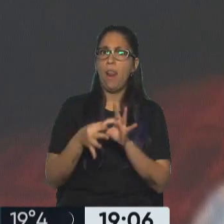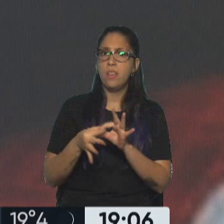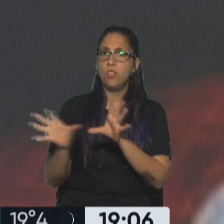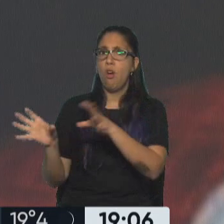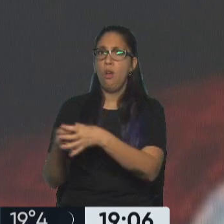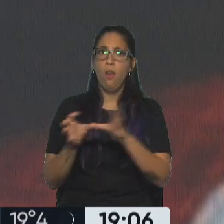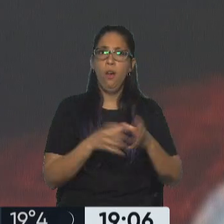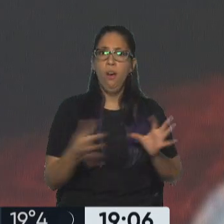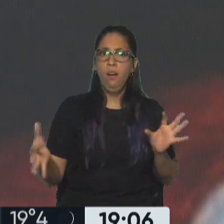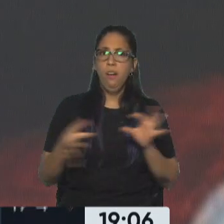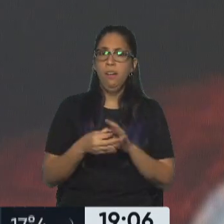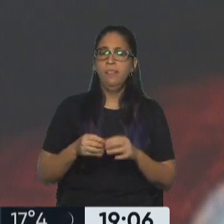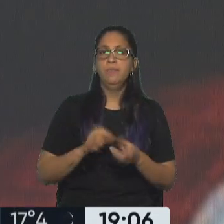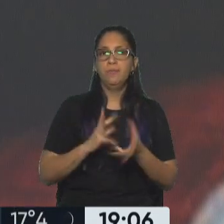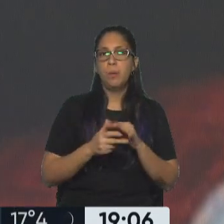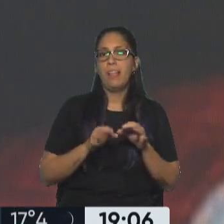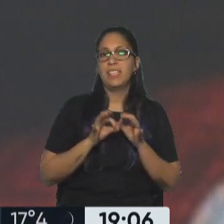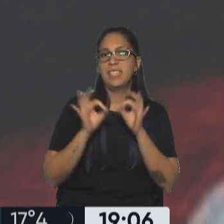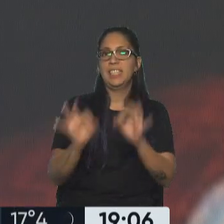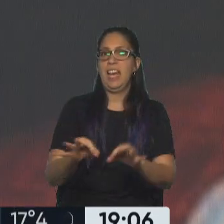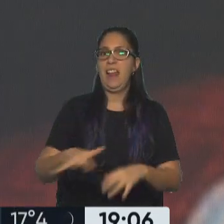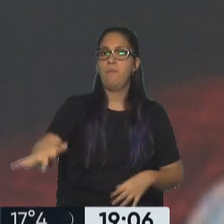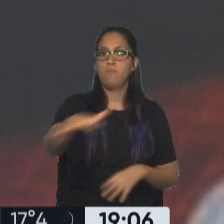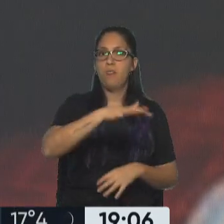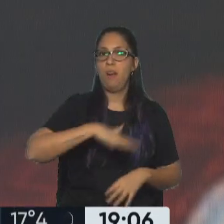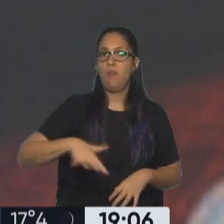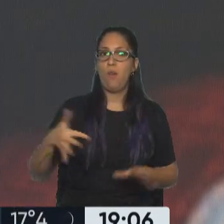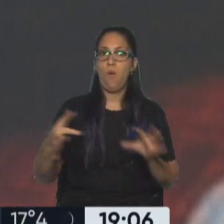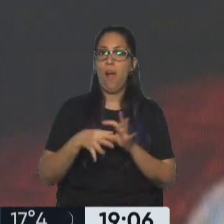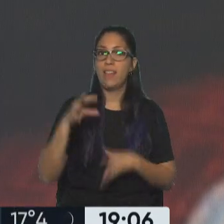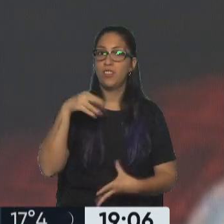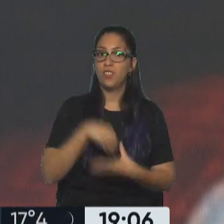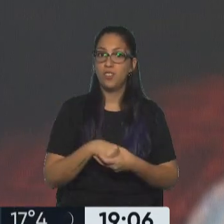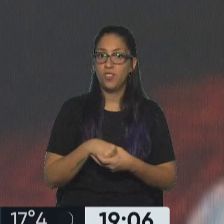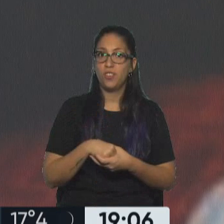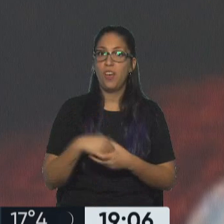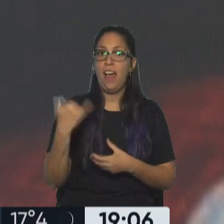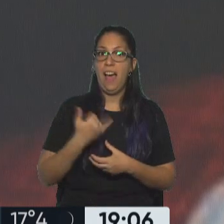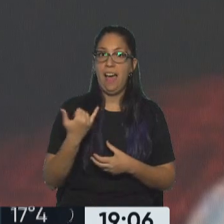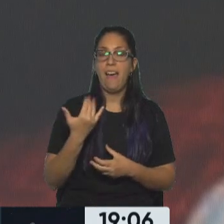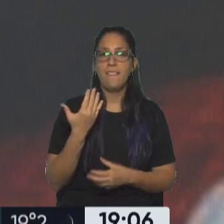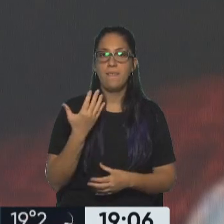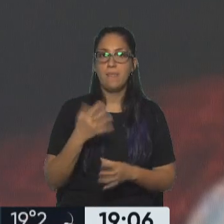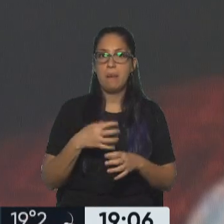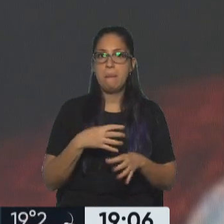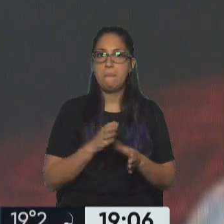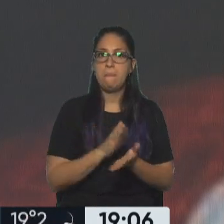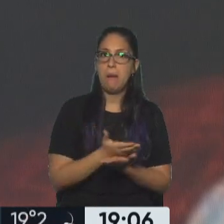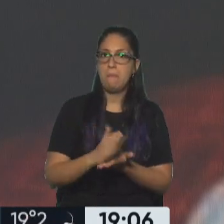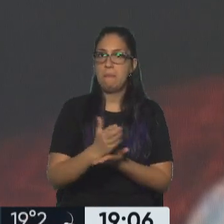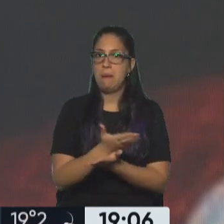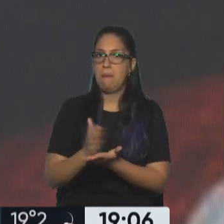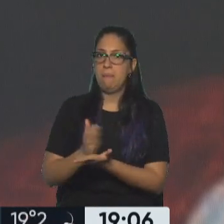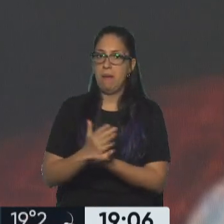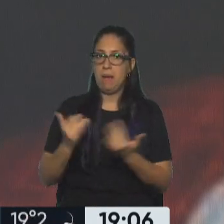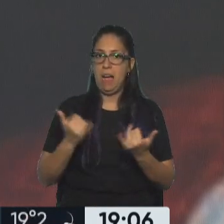forma de llegada de los gobiernos progresistas de la región, en una coalición que también hay que decir con varias fisuras también que se han visto en los